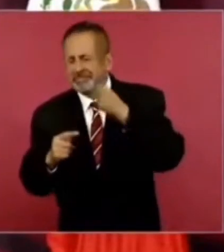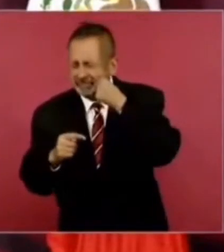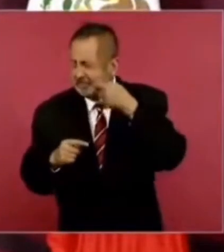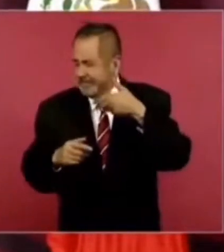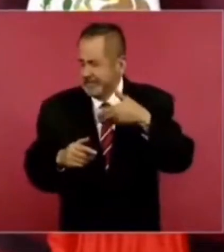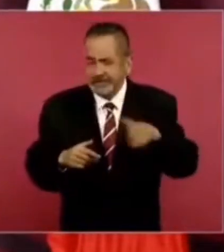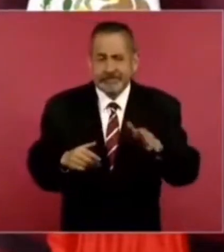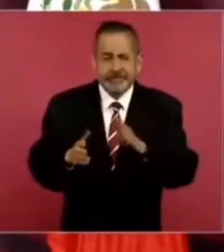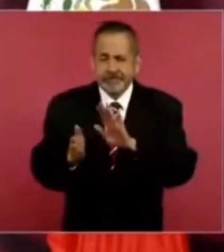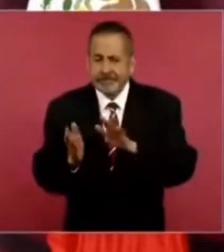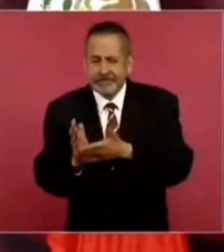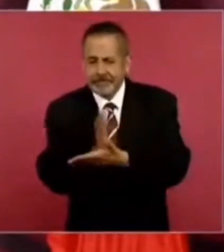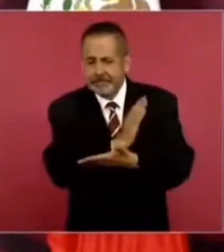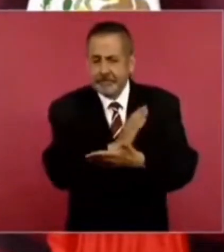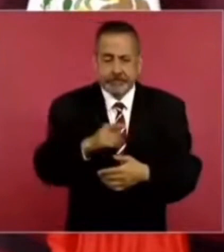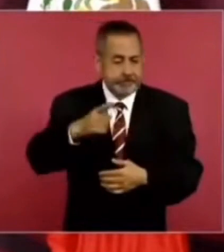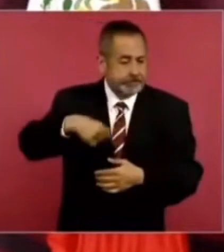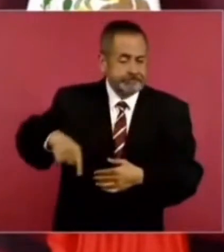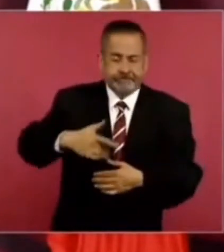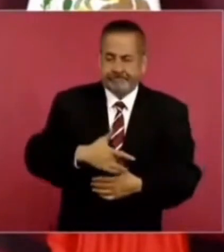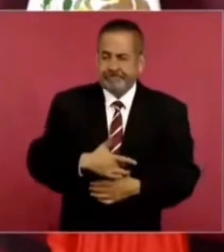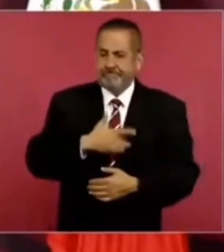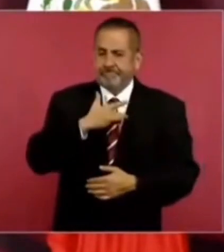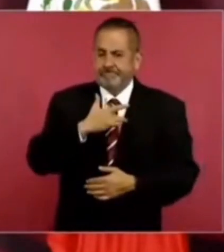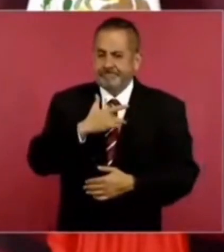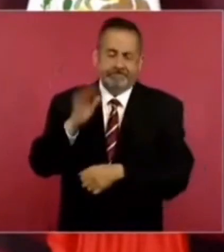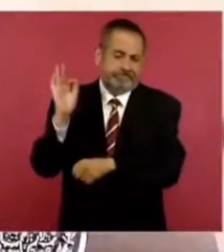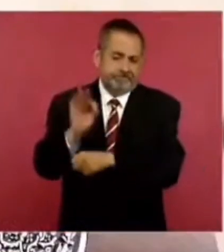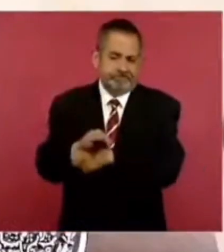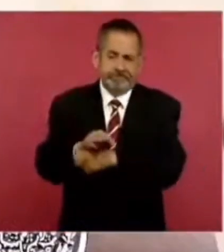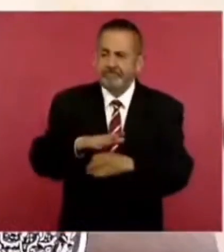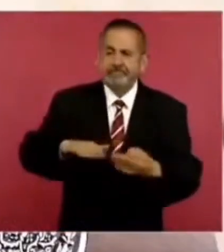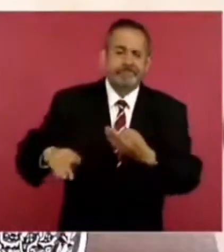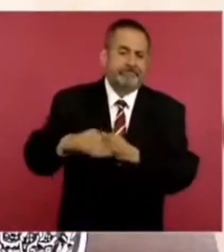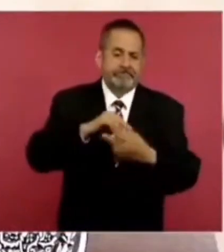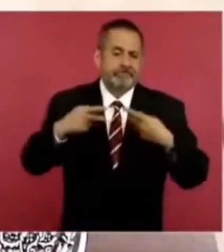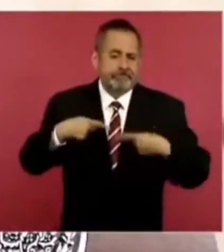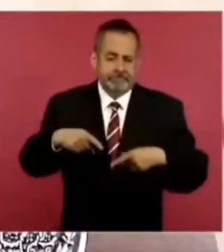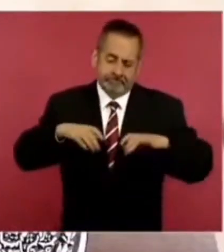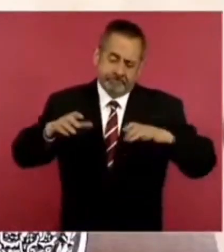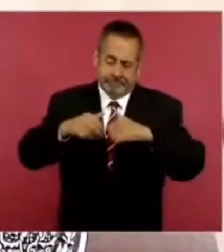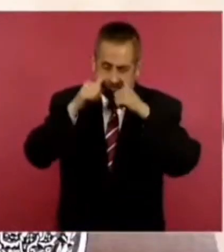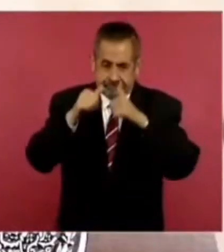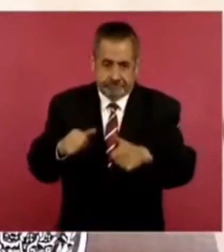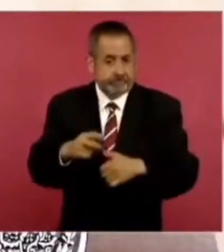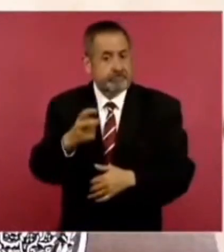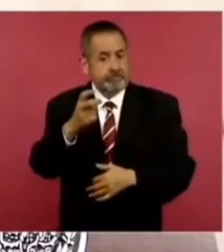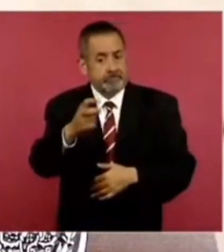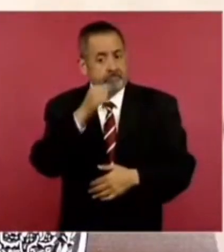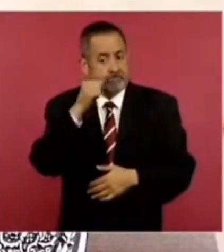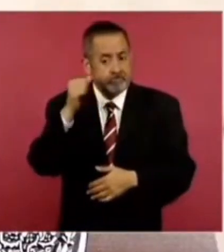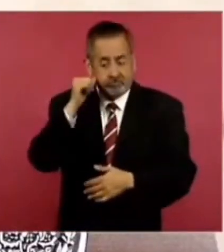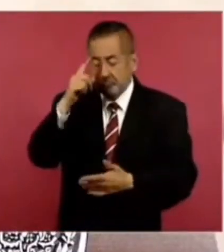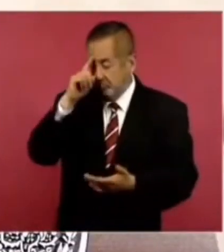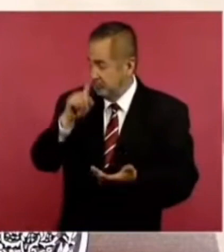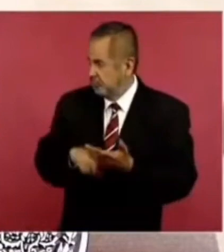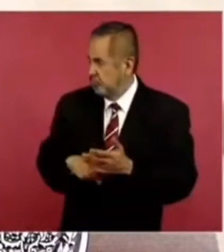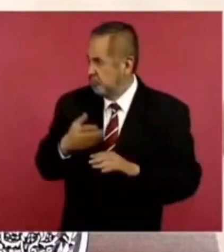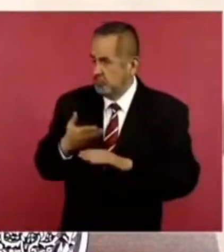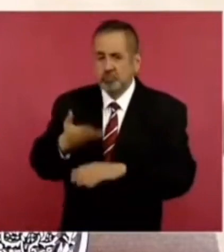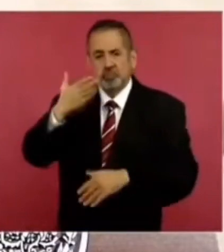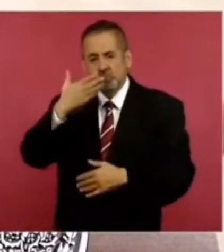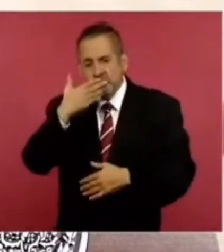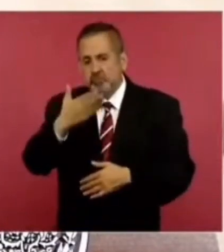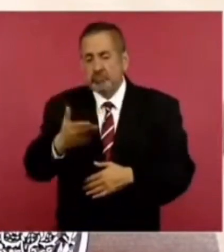Este es un asunto humanitario. Y eso fue lo que tratamos ayer, y creo que fue muy buena la reunión.